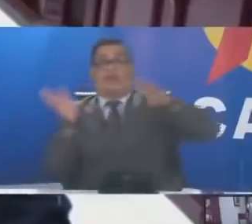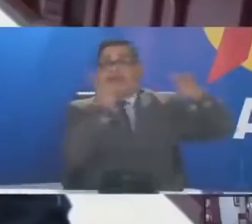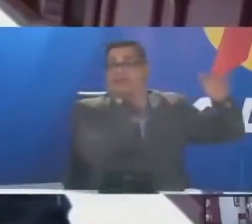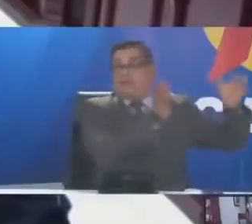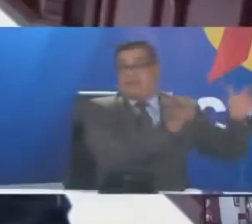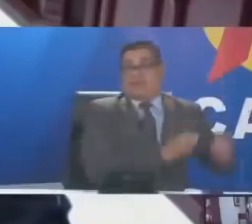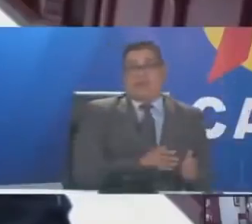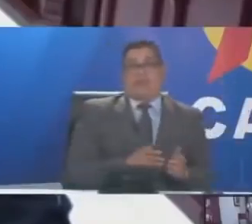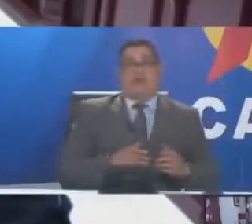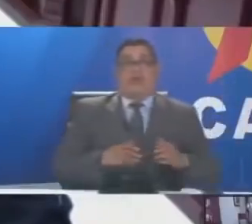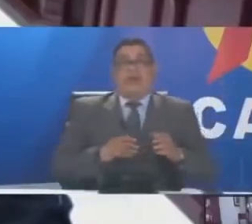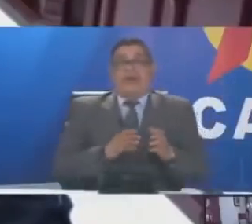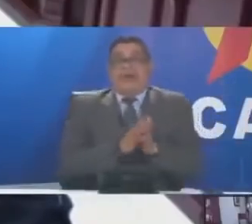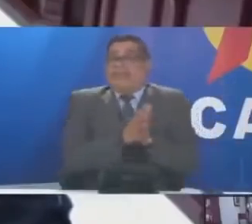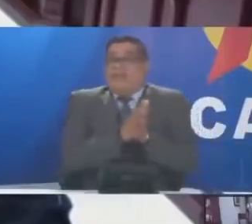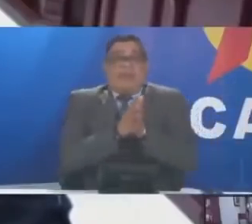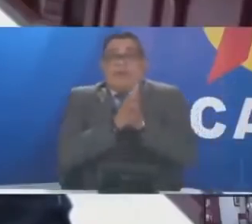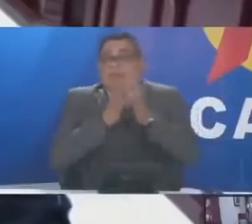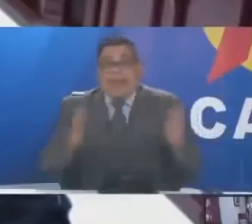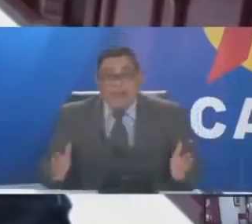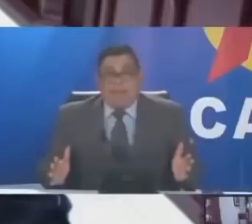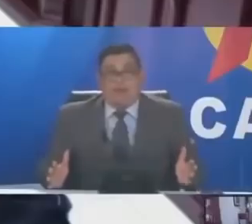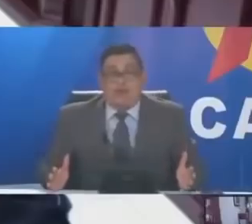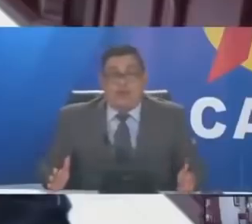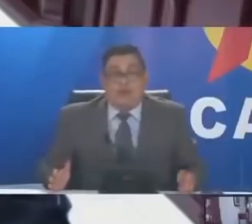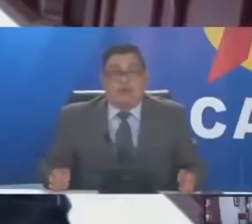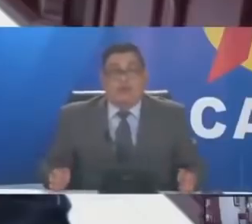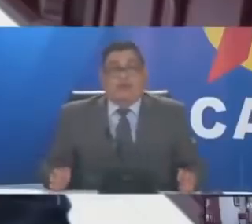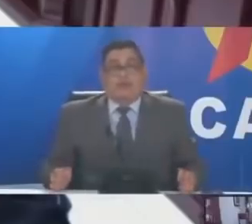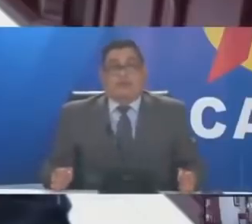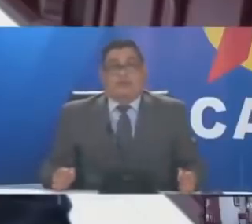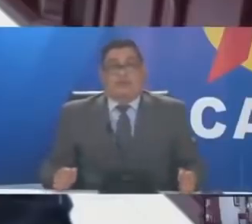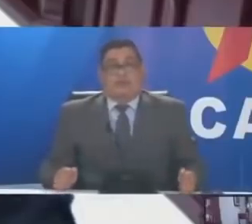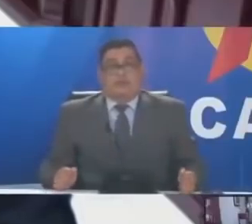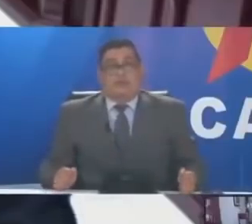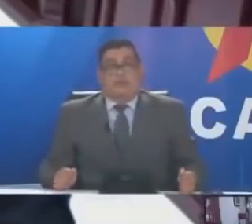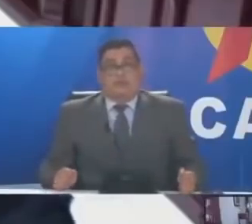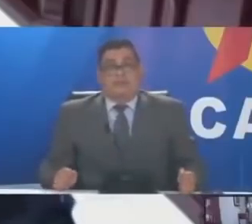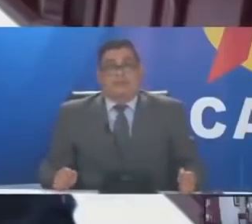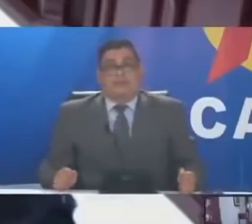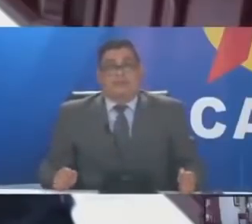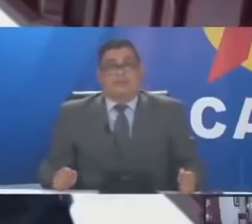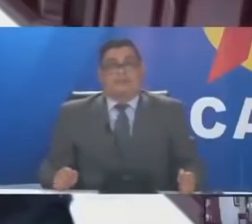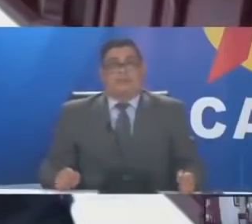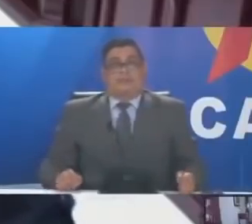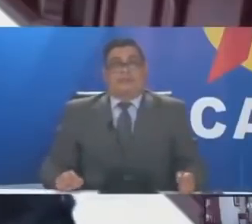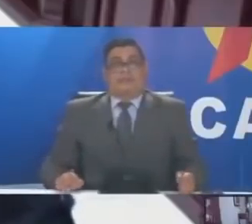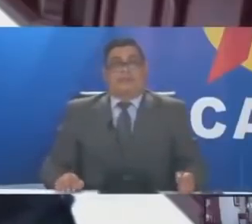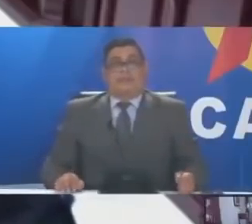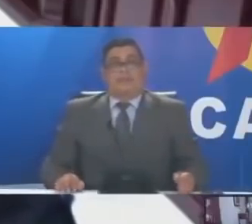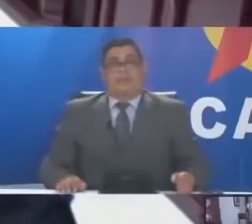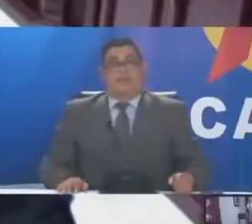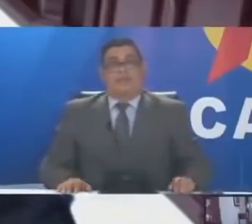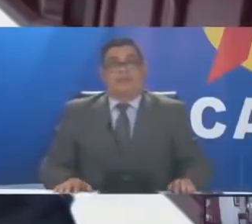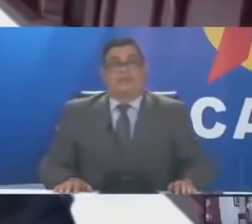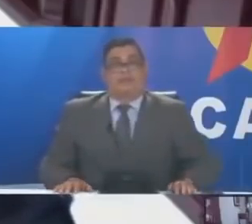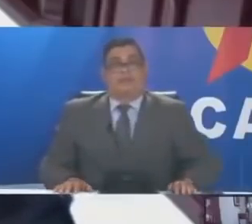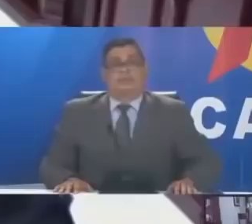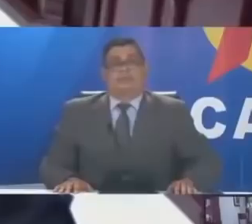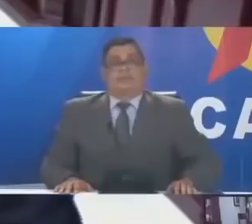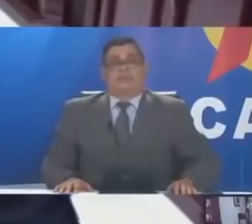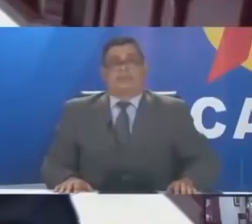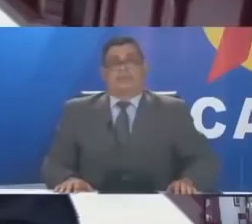el 3 por ciento 97% es el mismo país el pastor totalmente de acuerdo o solís y podemos tener